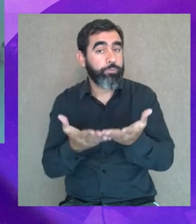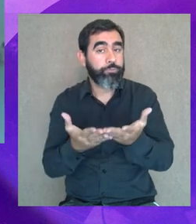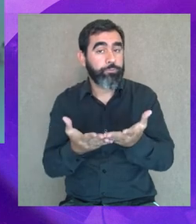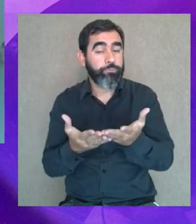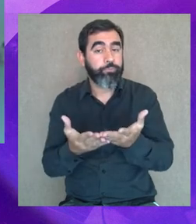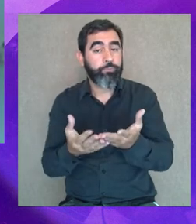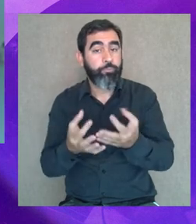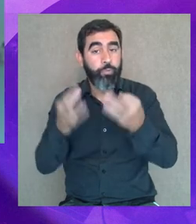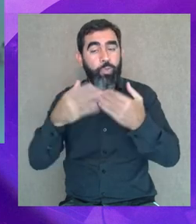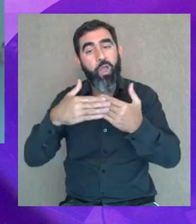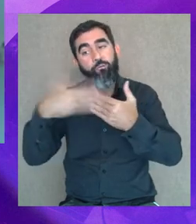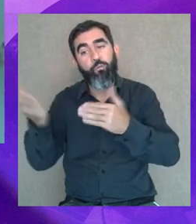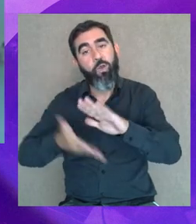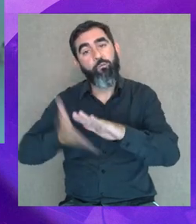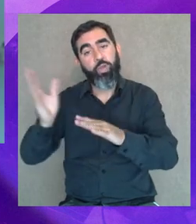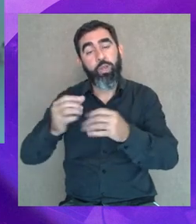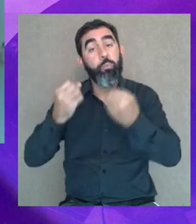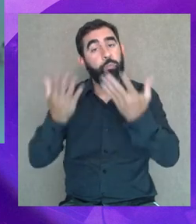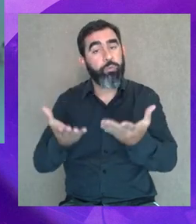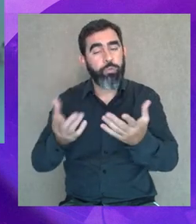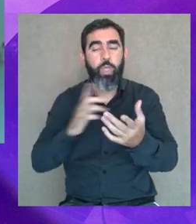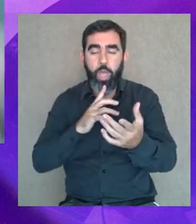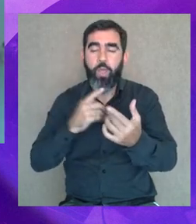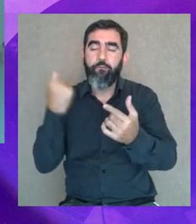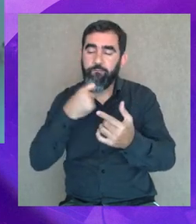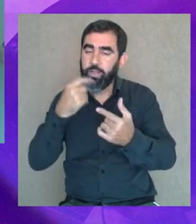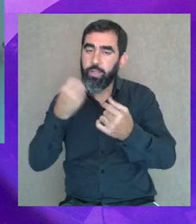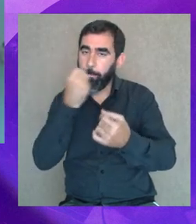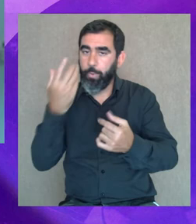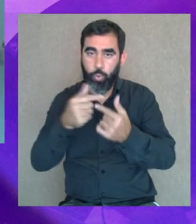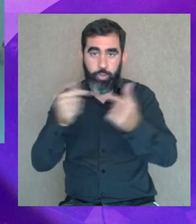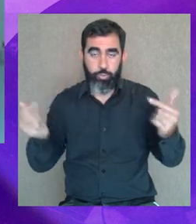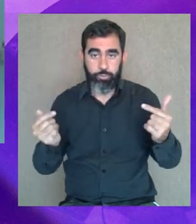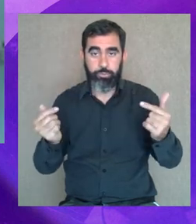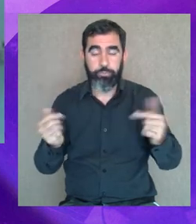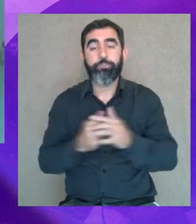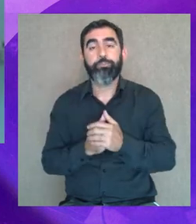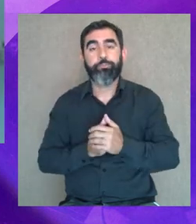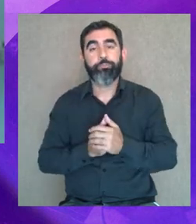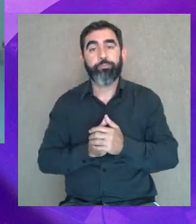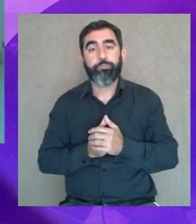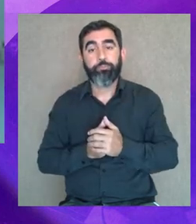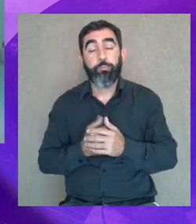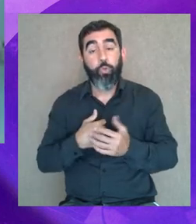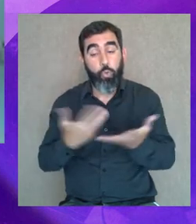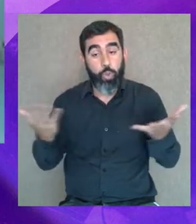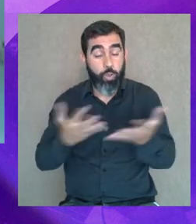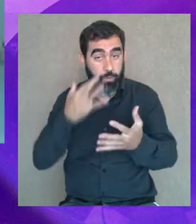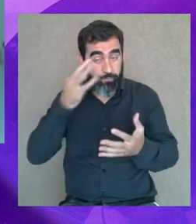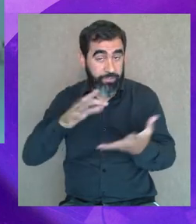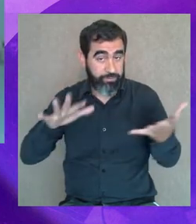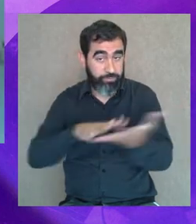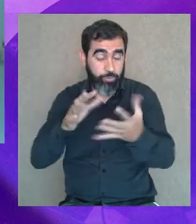en fuera o sea hay cosas para mejorar lo que yo tuve con mi hijo de estar seis meses con él ahora es una